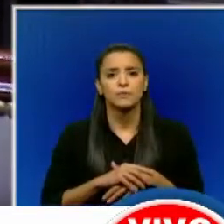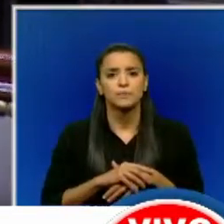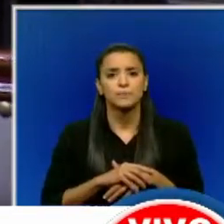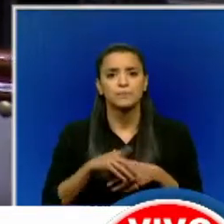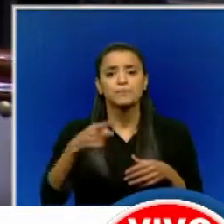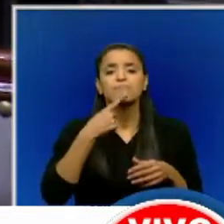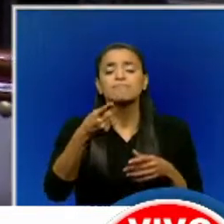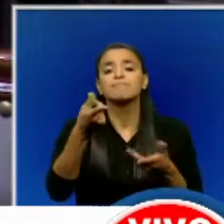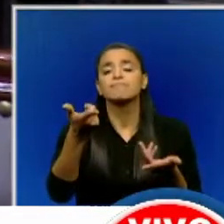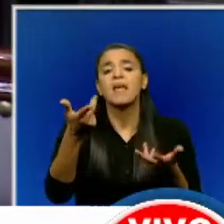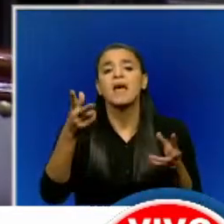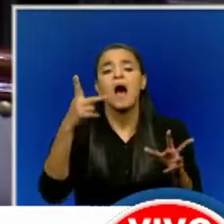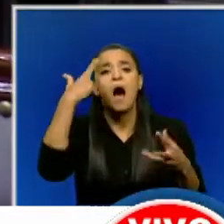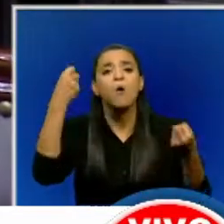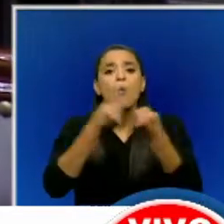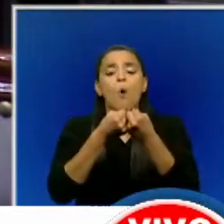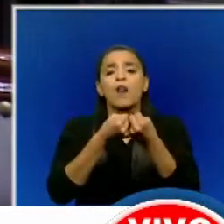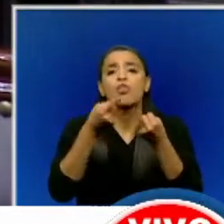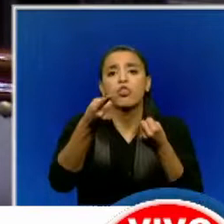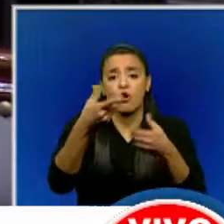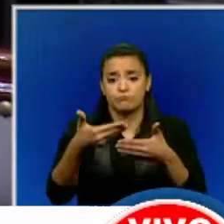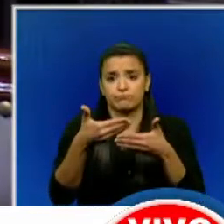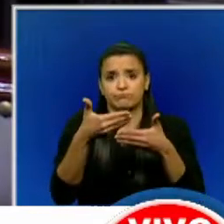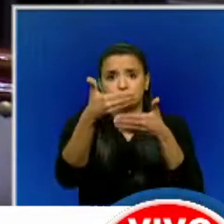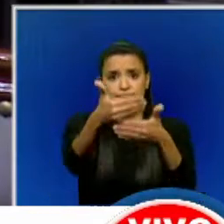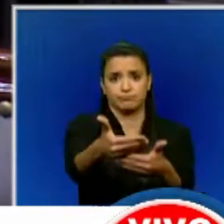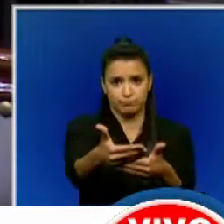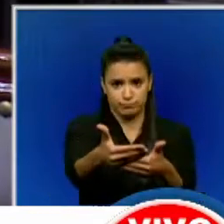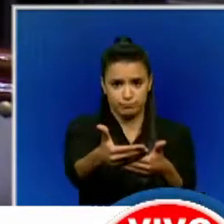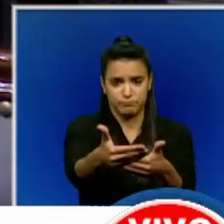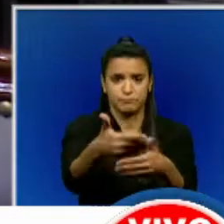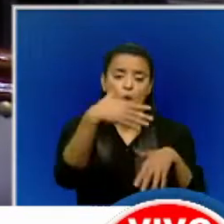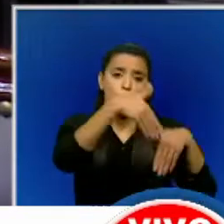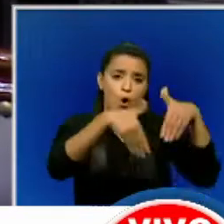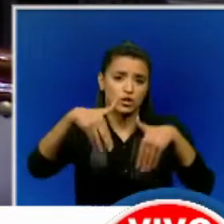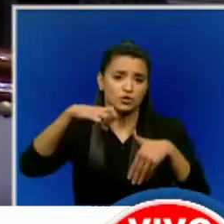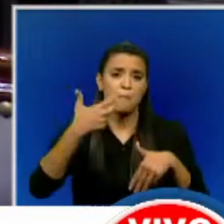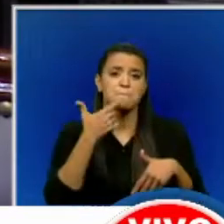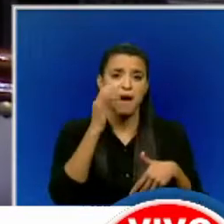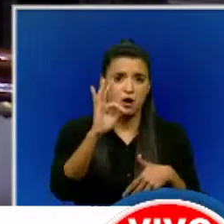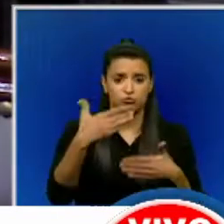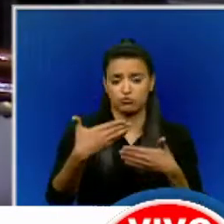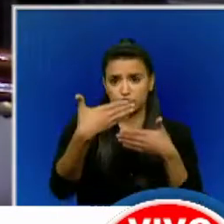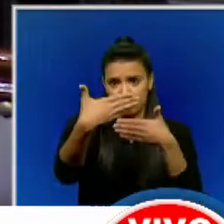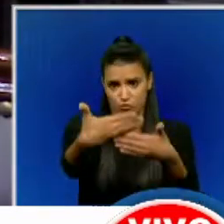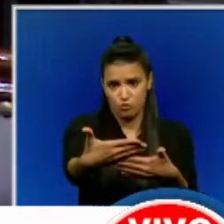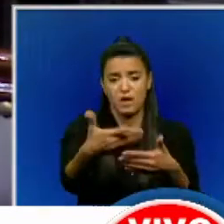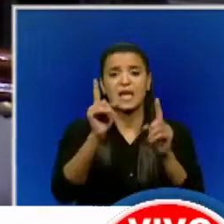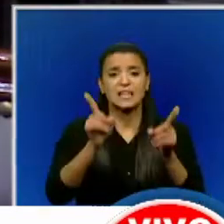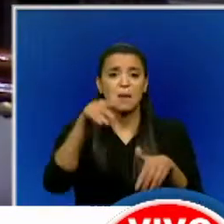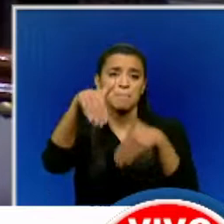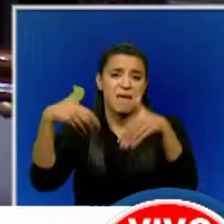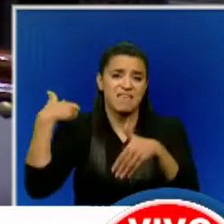con el tema de posponer las pasos, las elecciones PASO y las